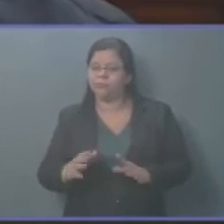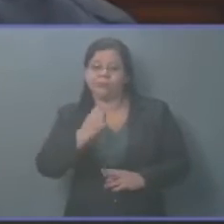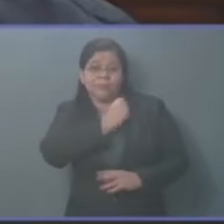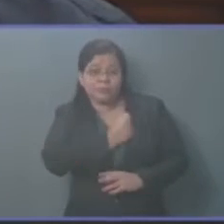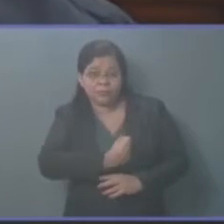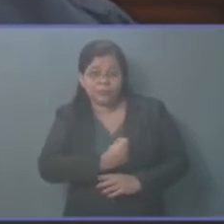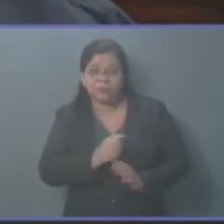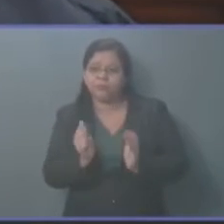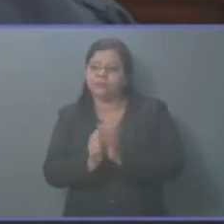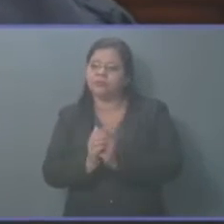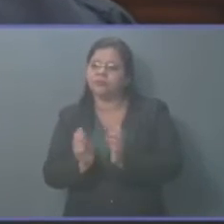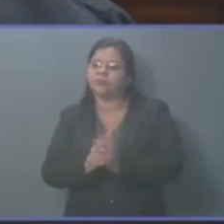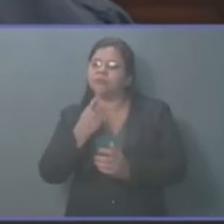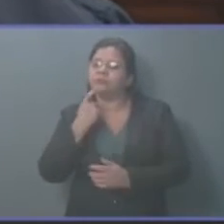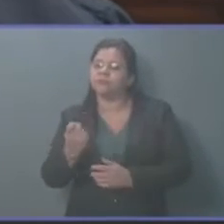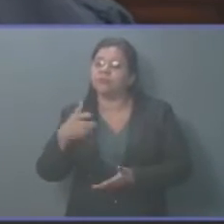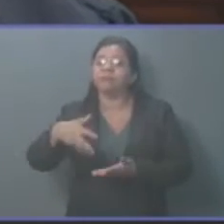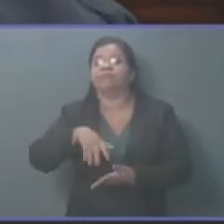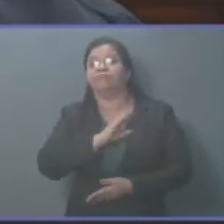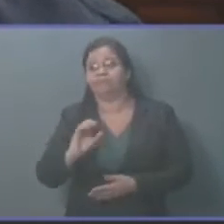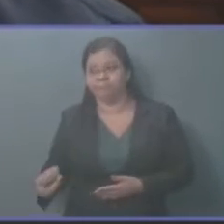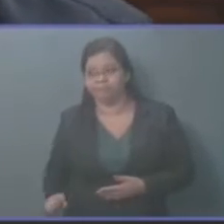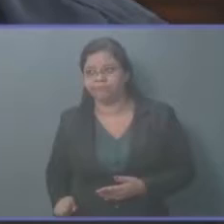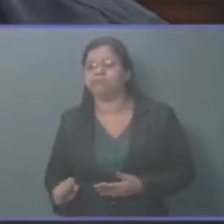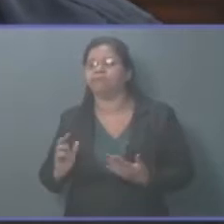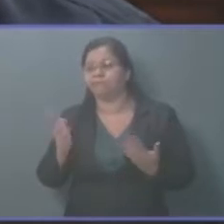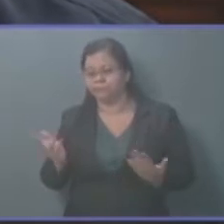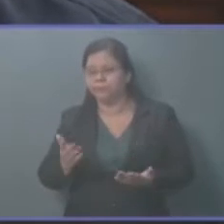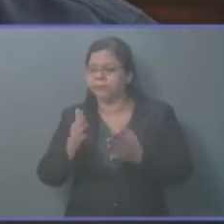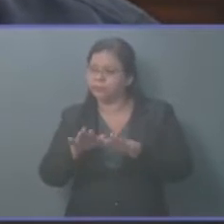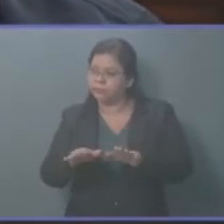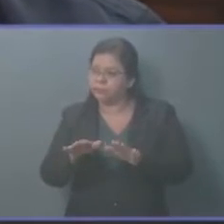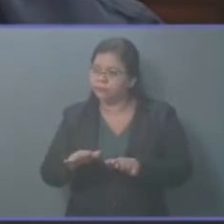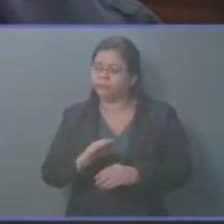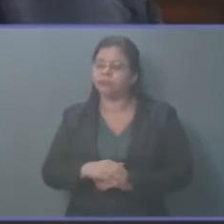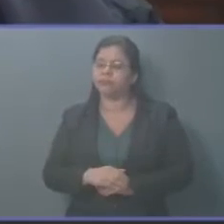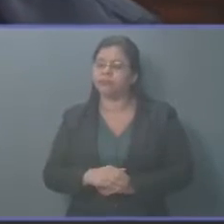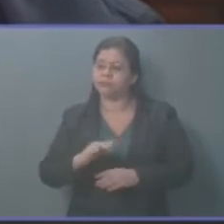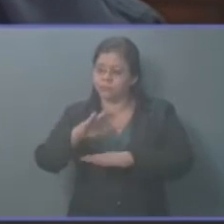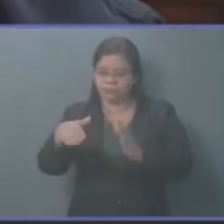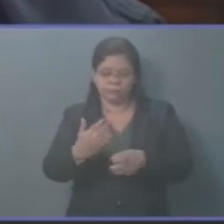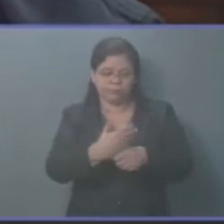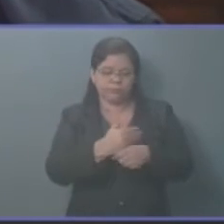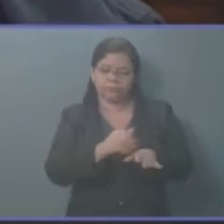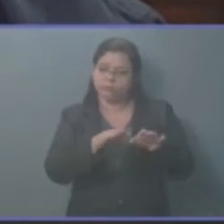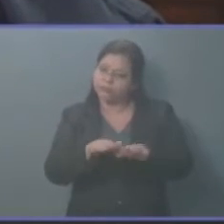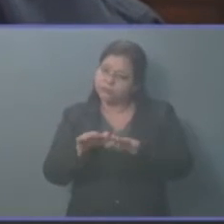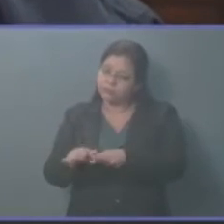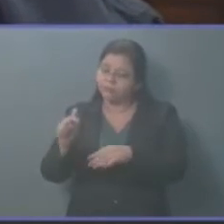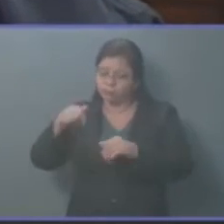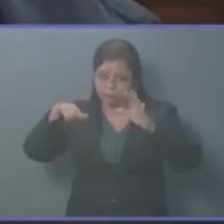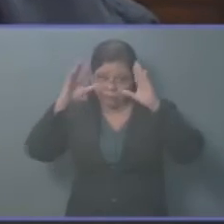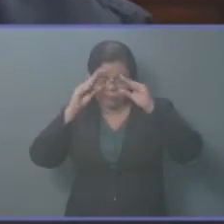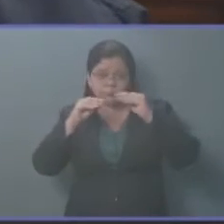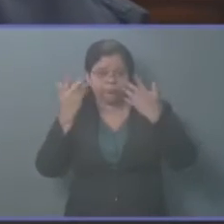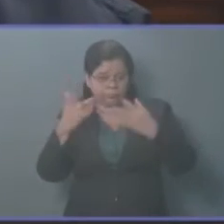las consecuencias es la población. Así es que le agradezco a todos los grupos parlamentarios que esta